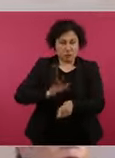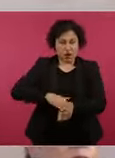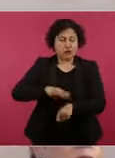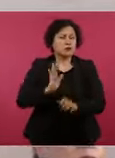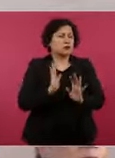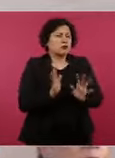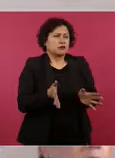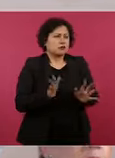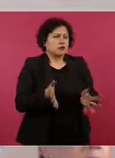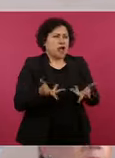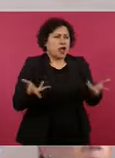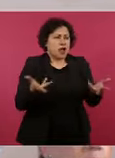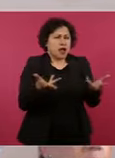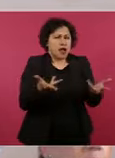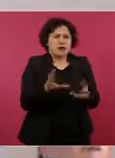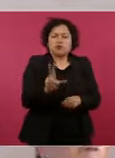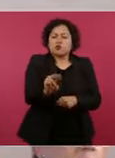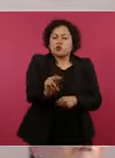No, igual. Ellos mismos